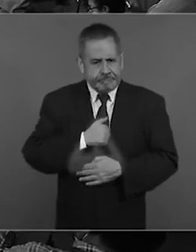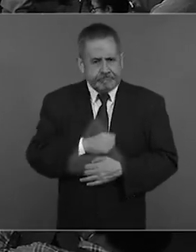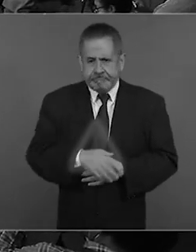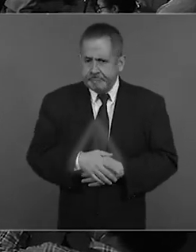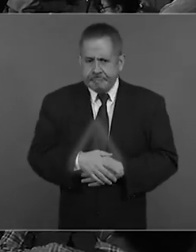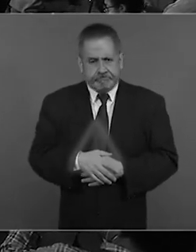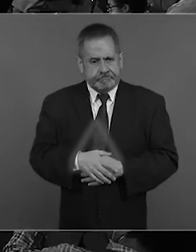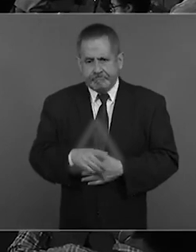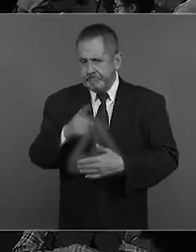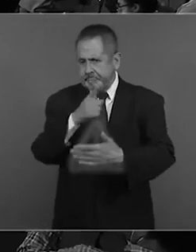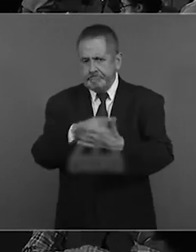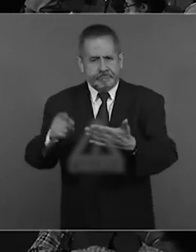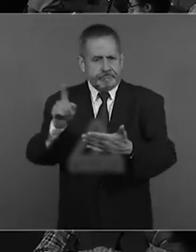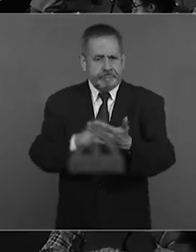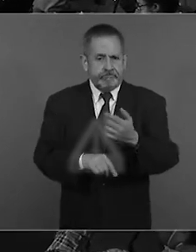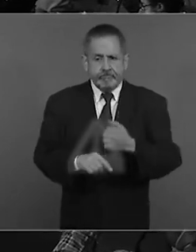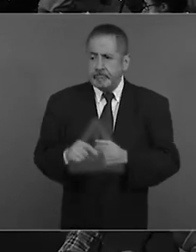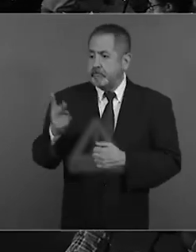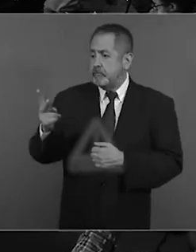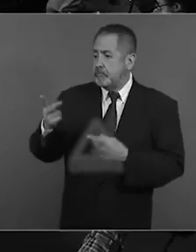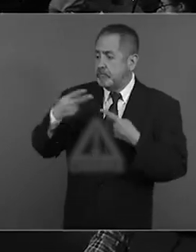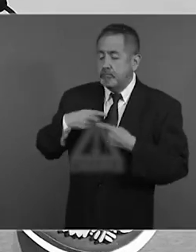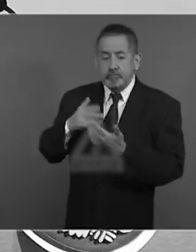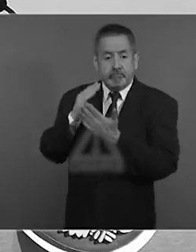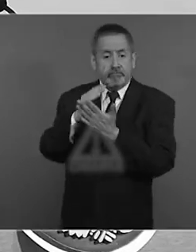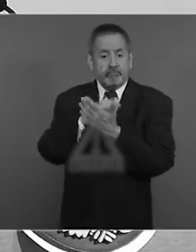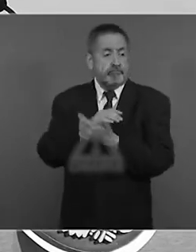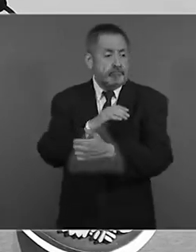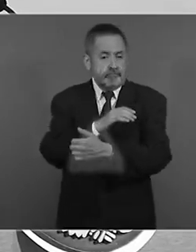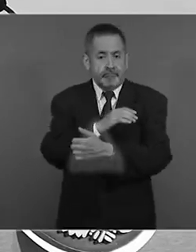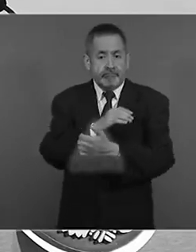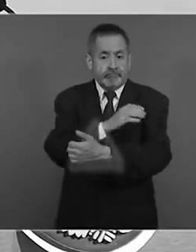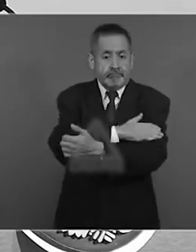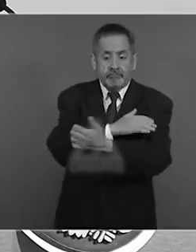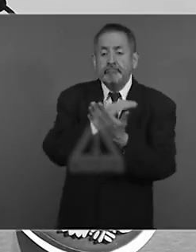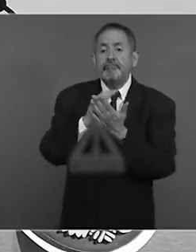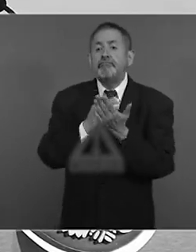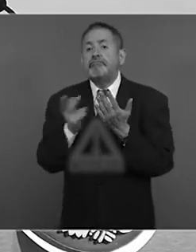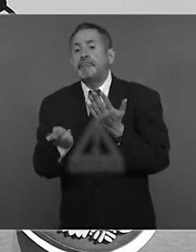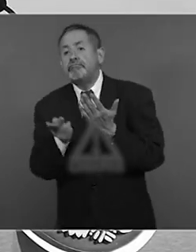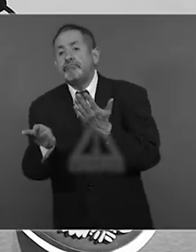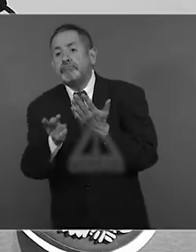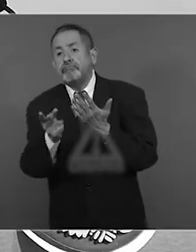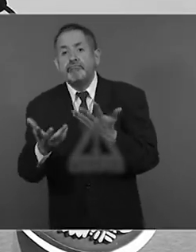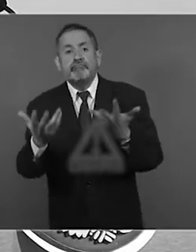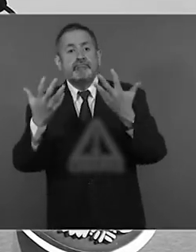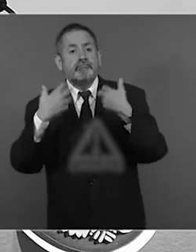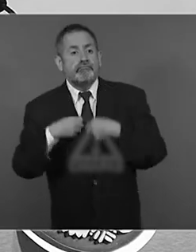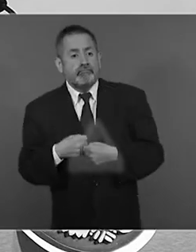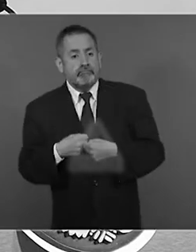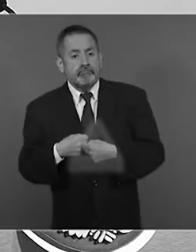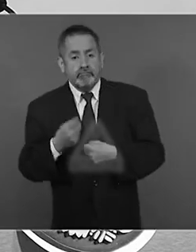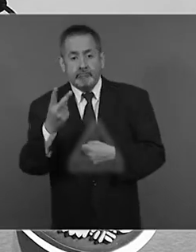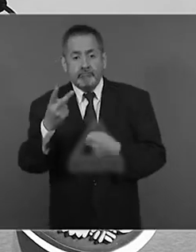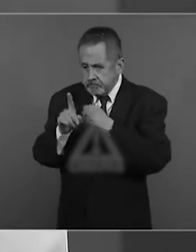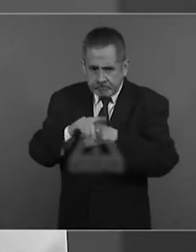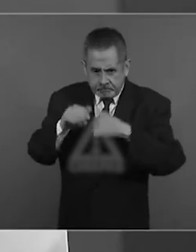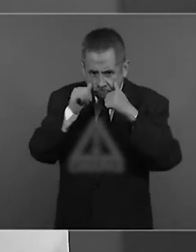la muerte de dos encuestadores del partido Morena y la desaparición de otro de